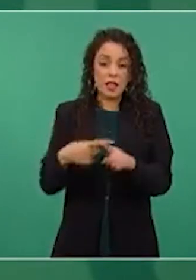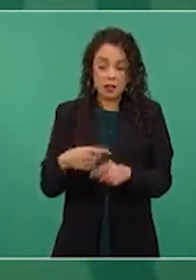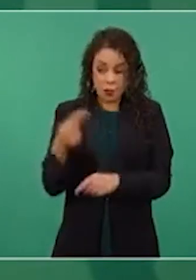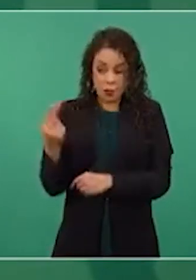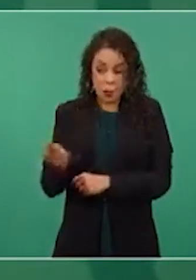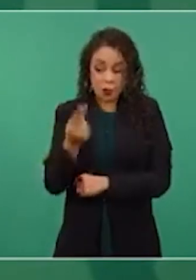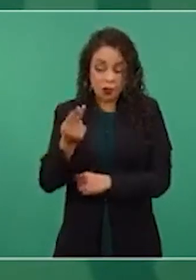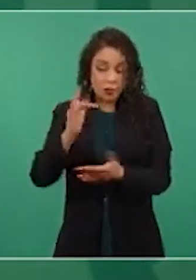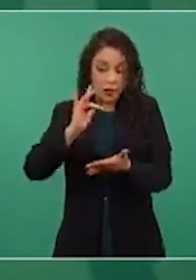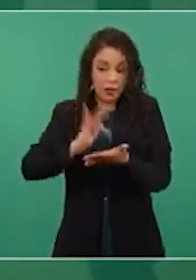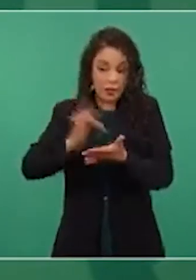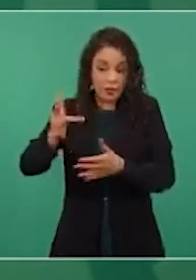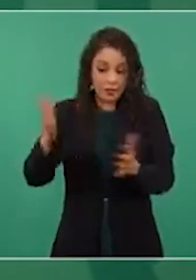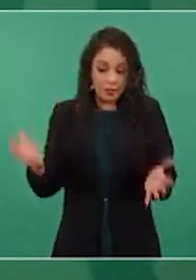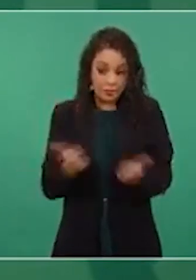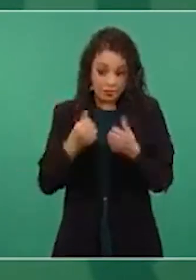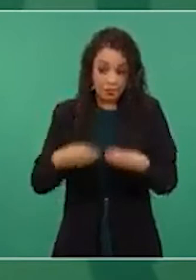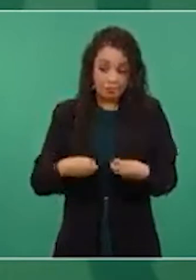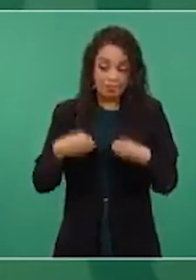recordamos celebramos